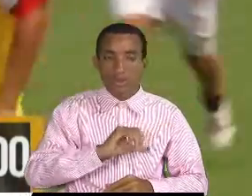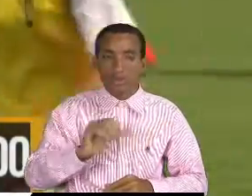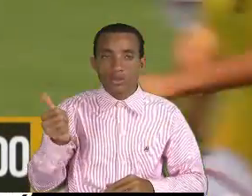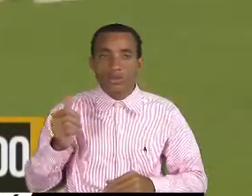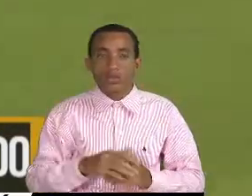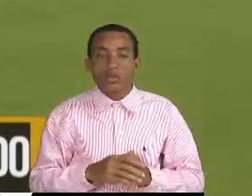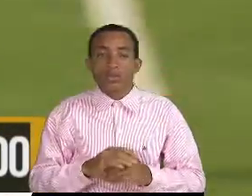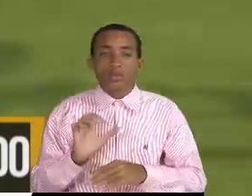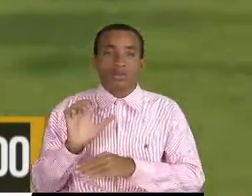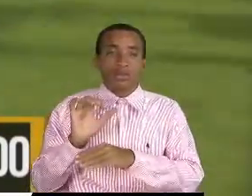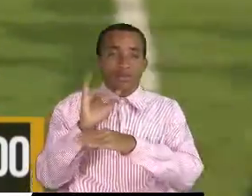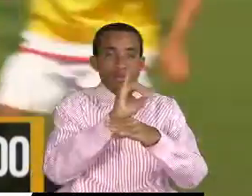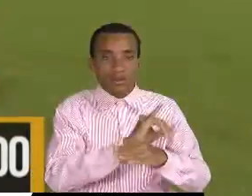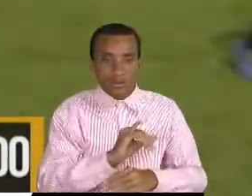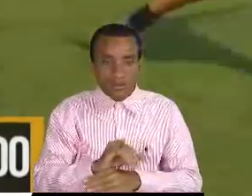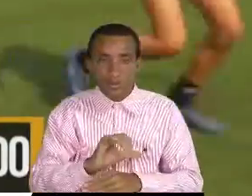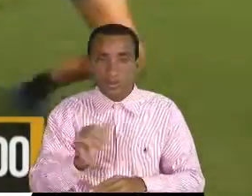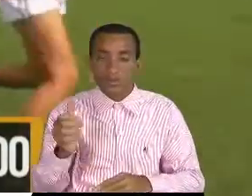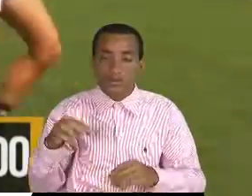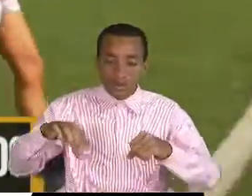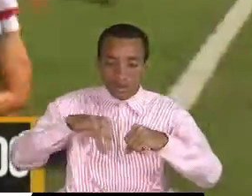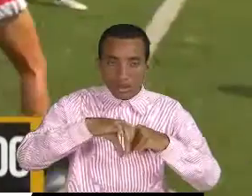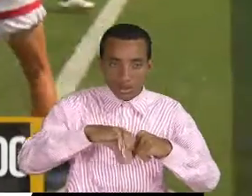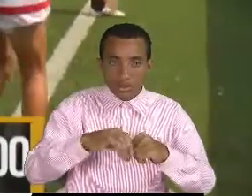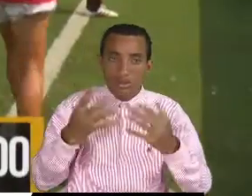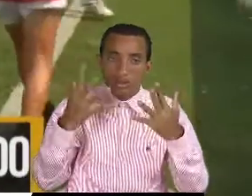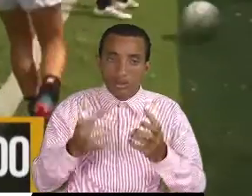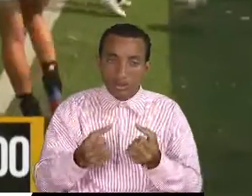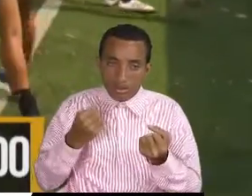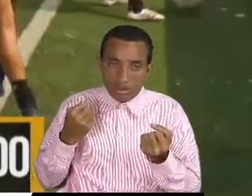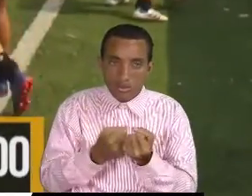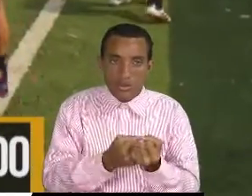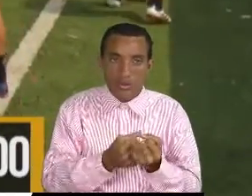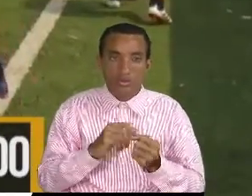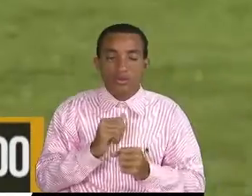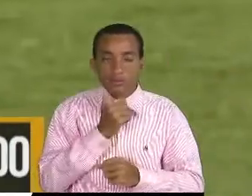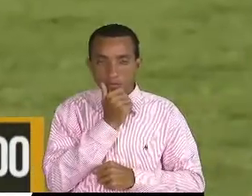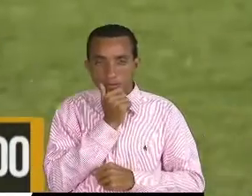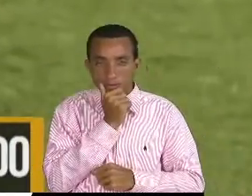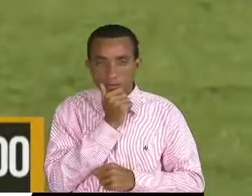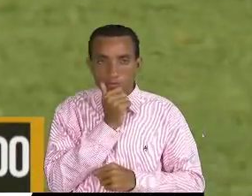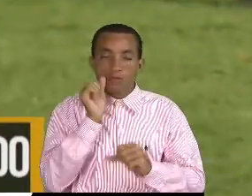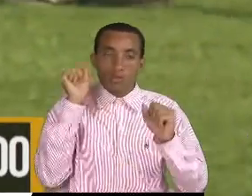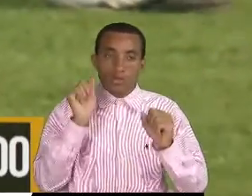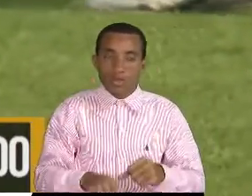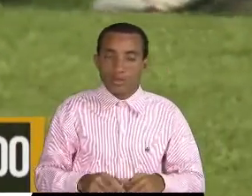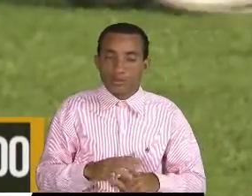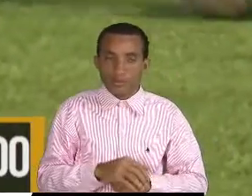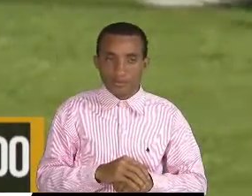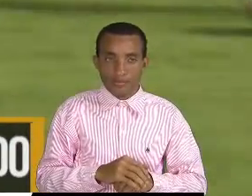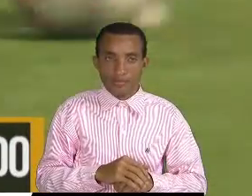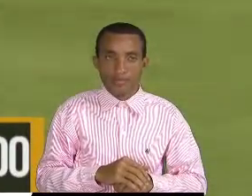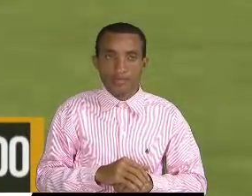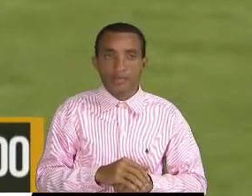especial Alianza Petrolera, quieren apuntarle, y se tomó la iniciativa, y bueno, asumiendo con gallardía el reto, sabemos